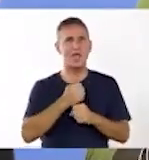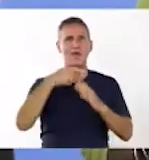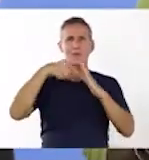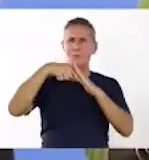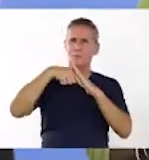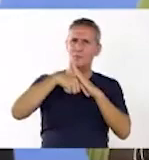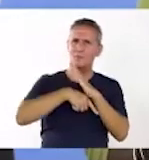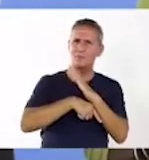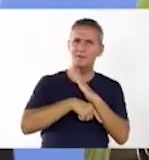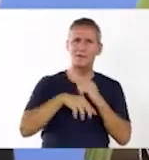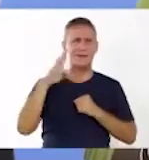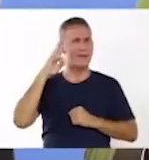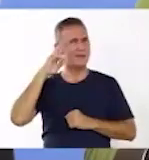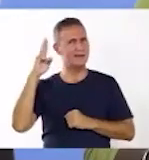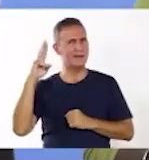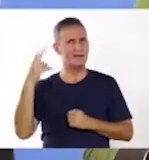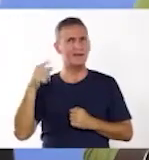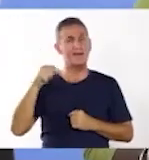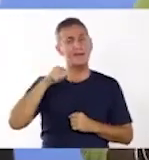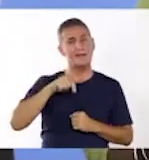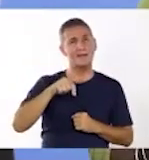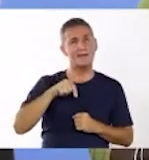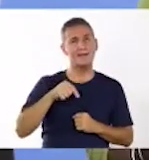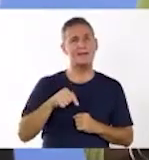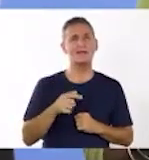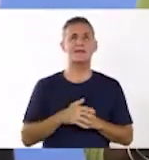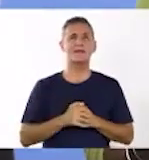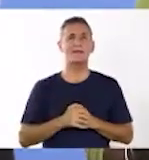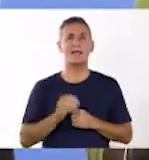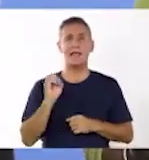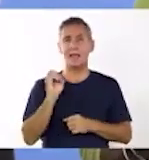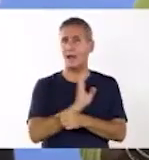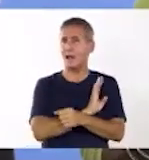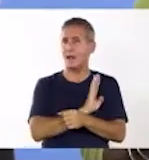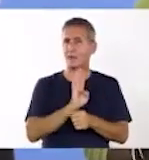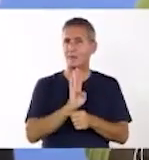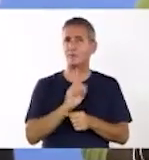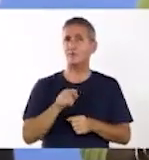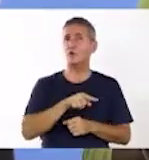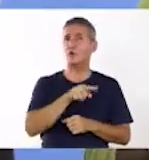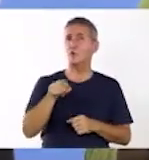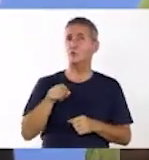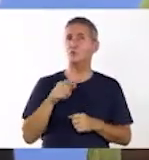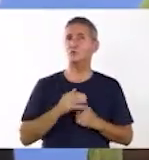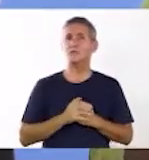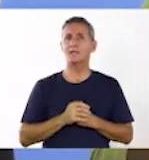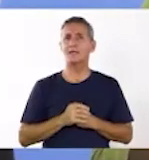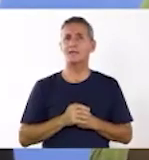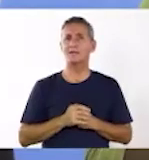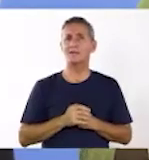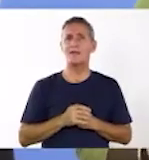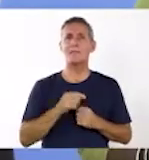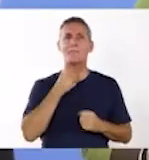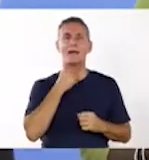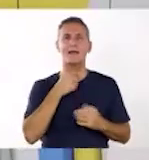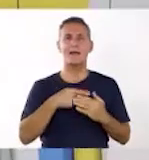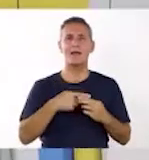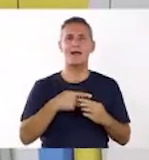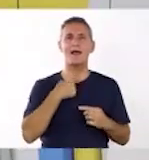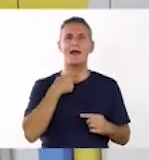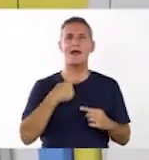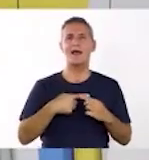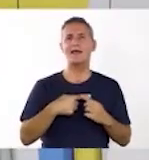trabajando, sigan profundizando y recuerden que estas son las obras que ustedes van